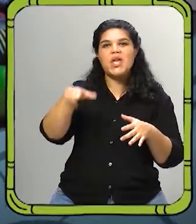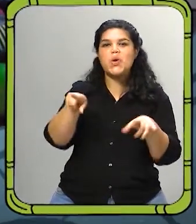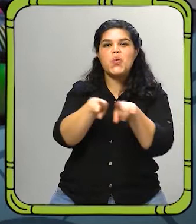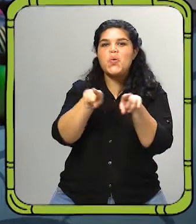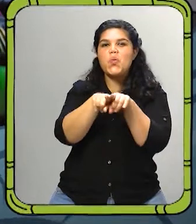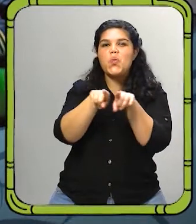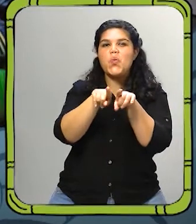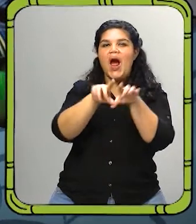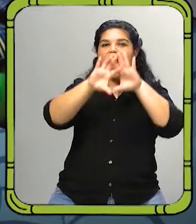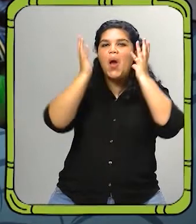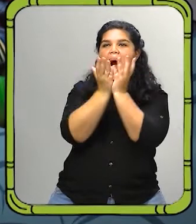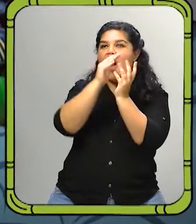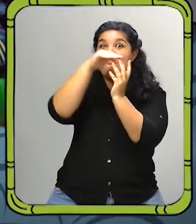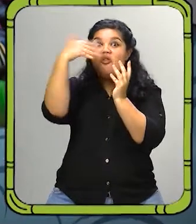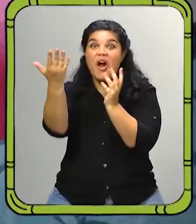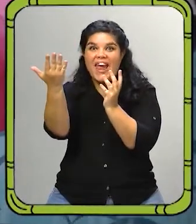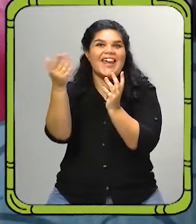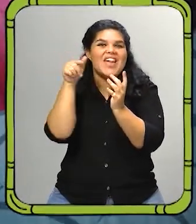más intergaláctica, es más espacial.